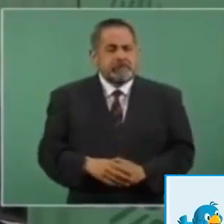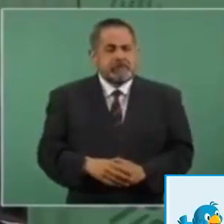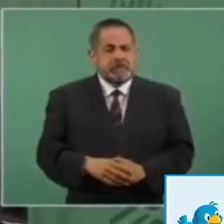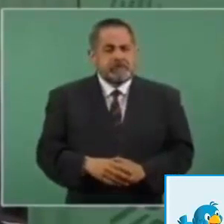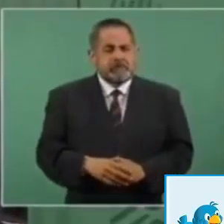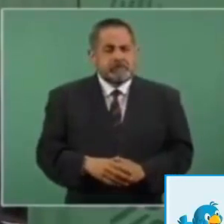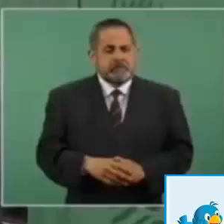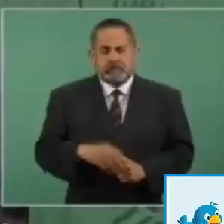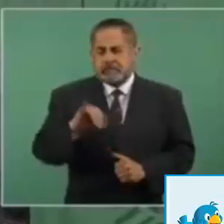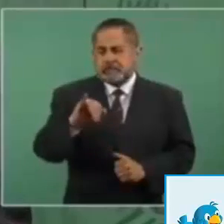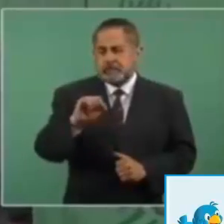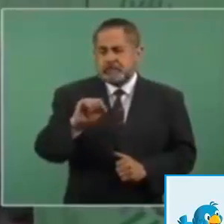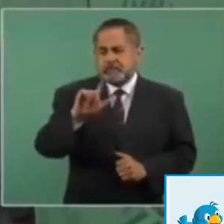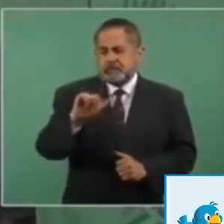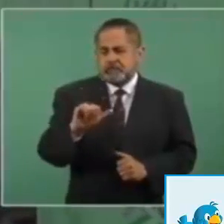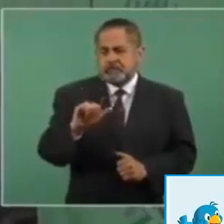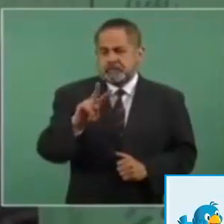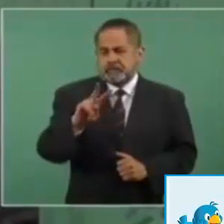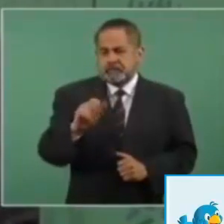Isela Vega